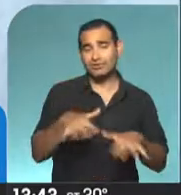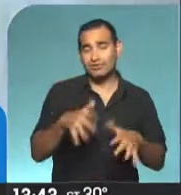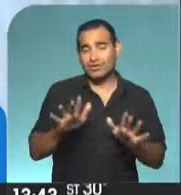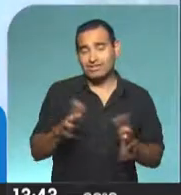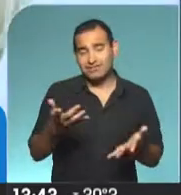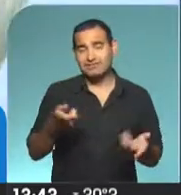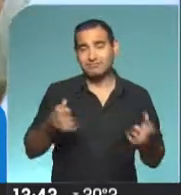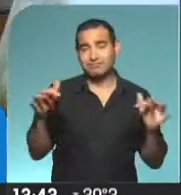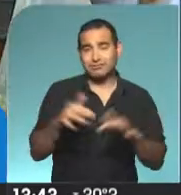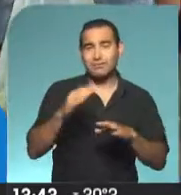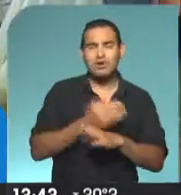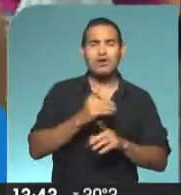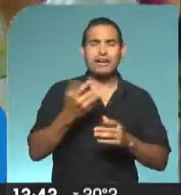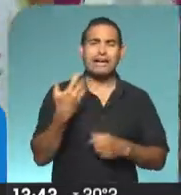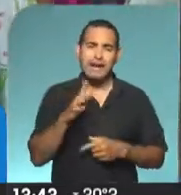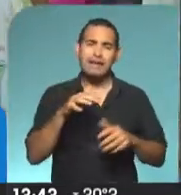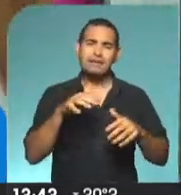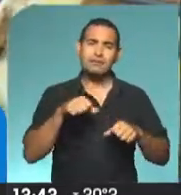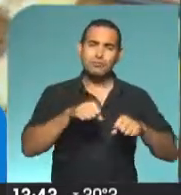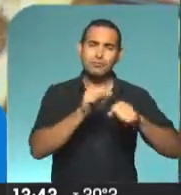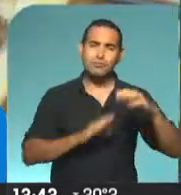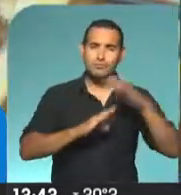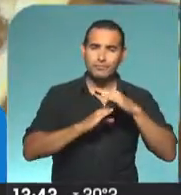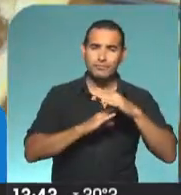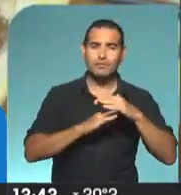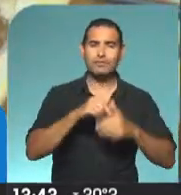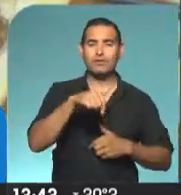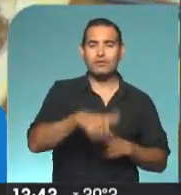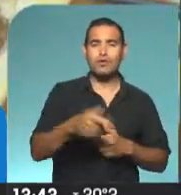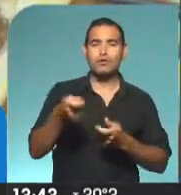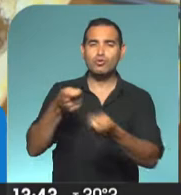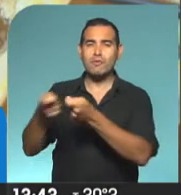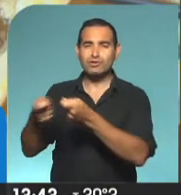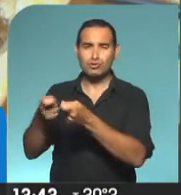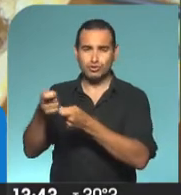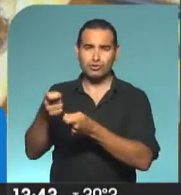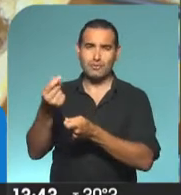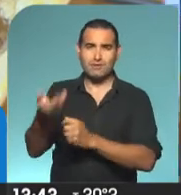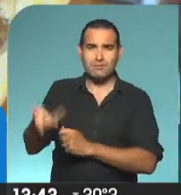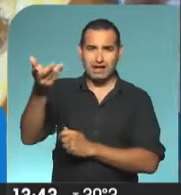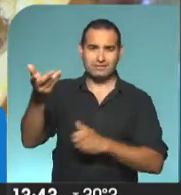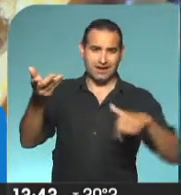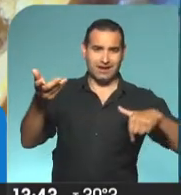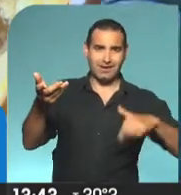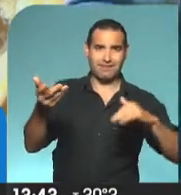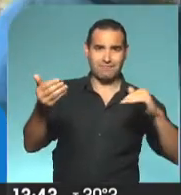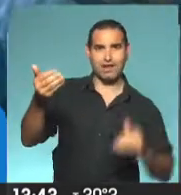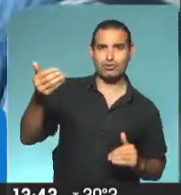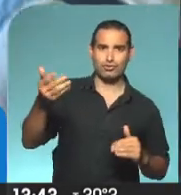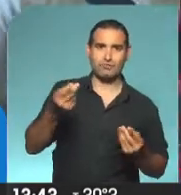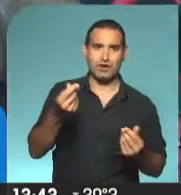líneas generales, el mercado siempre se mantiene abajo de la línea normal de los comercios en Capital y Gran Buenos